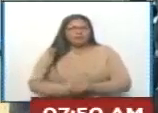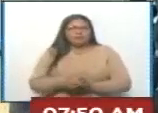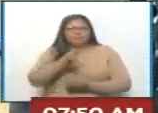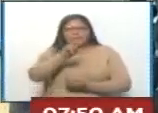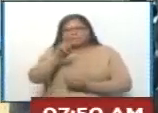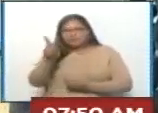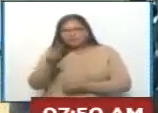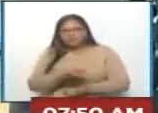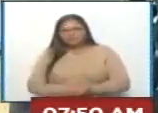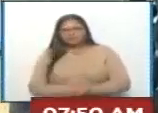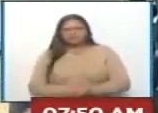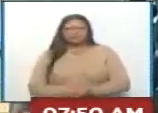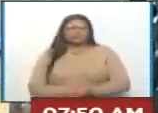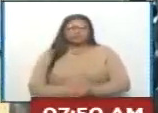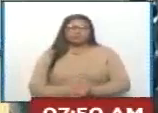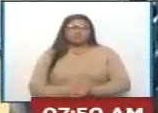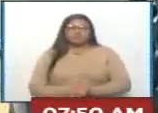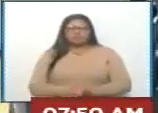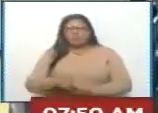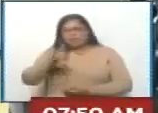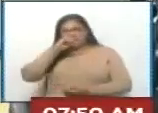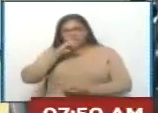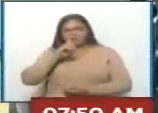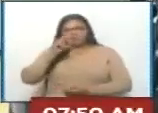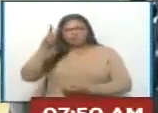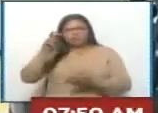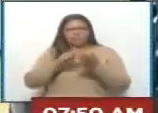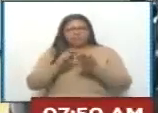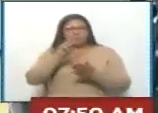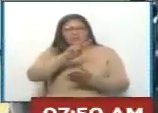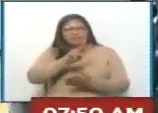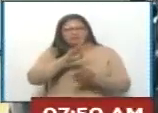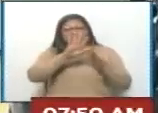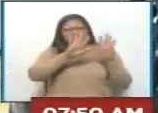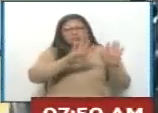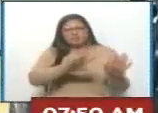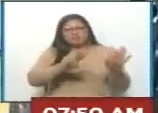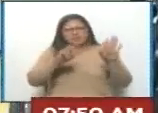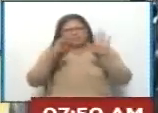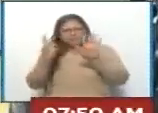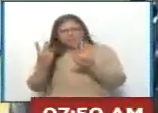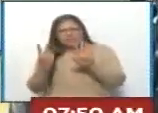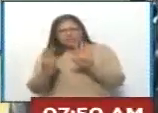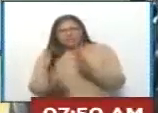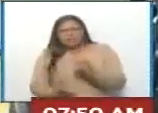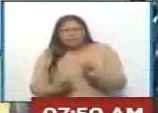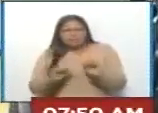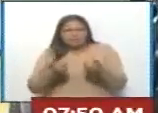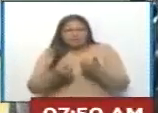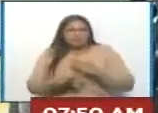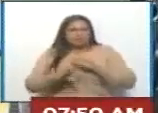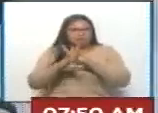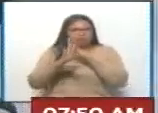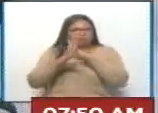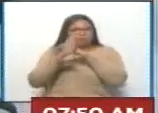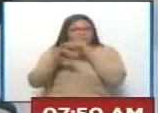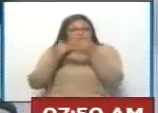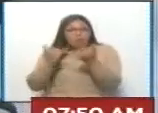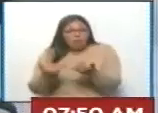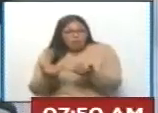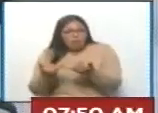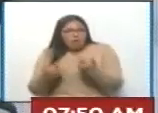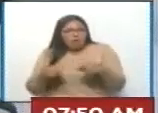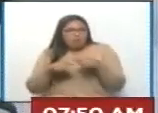2022, yo voy a decir otra, desde el año 2017 se inician las sanciones, hasta la actualidad